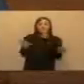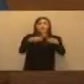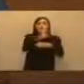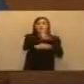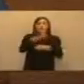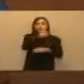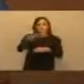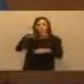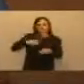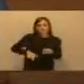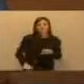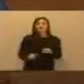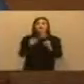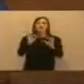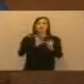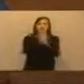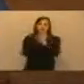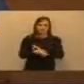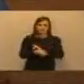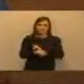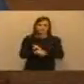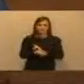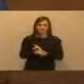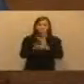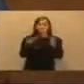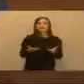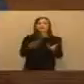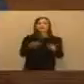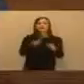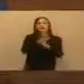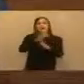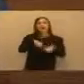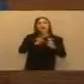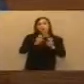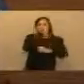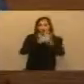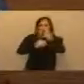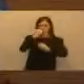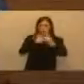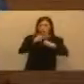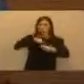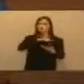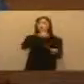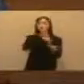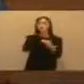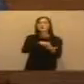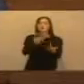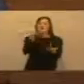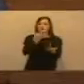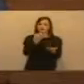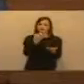injustamente despedidos en su día. Ante ese nuevo escenario económico, lo que reclamamos nuevamente